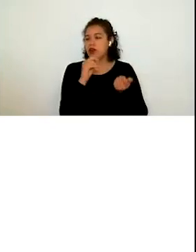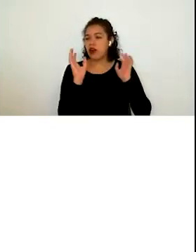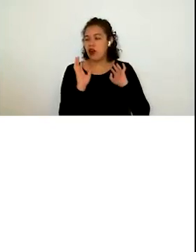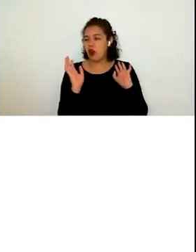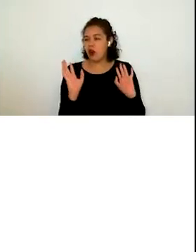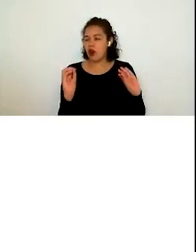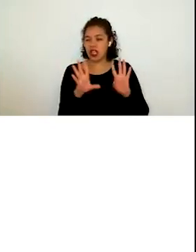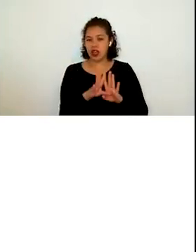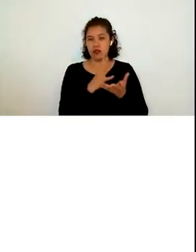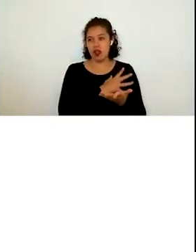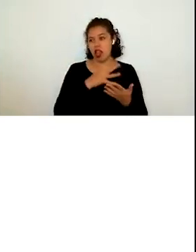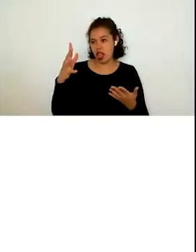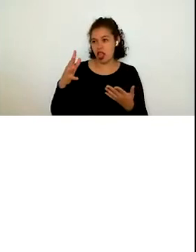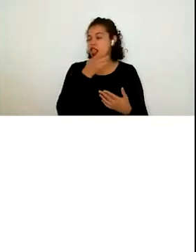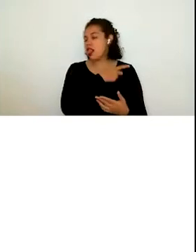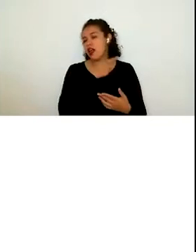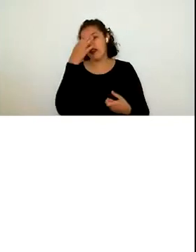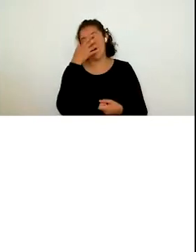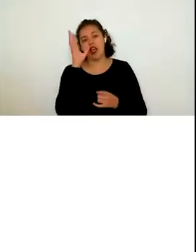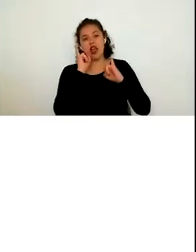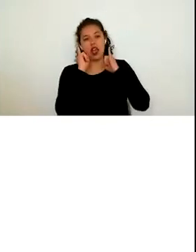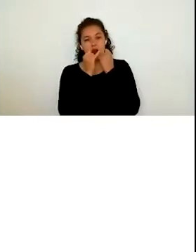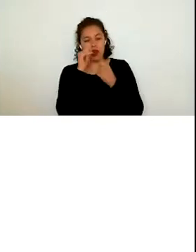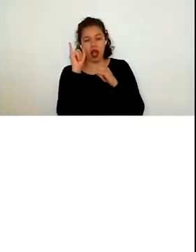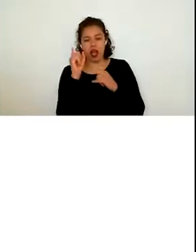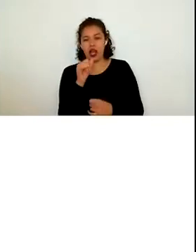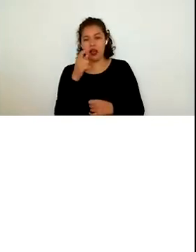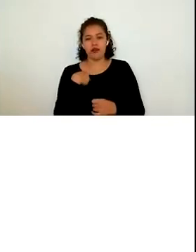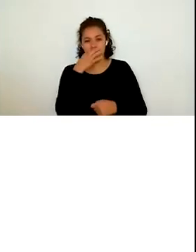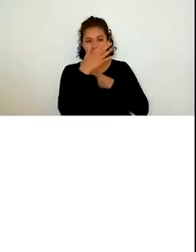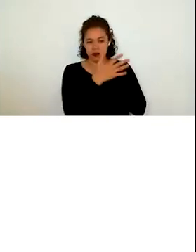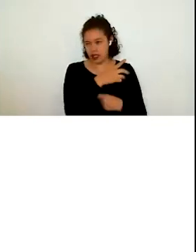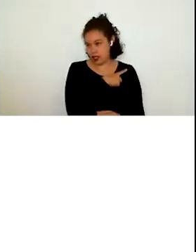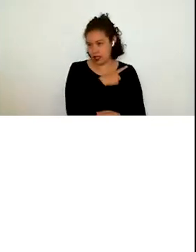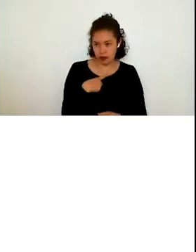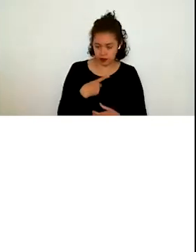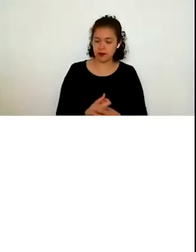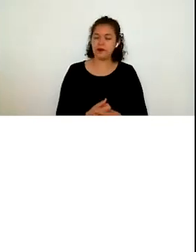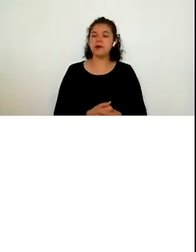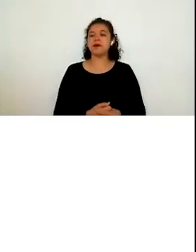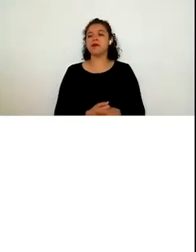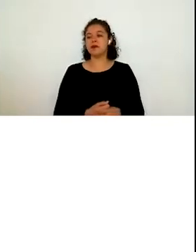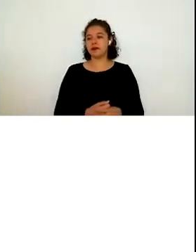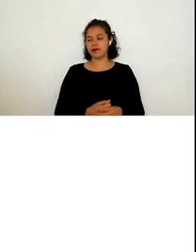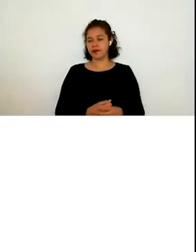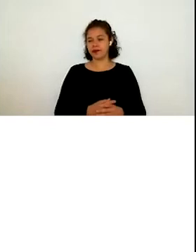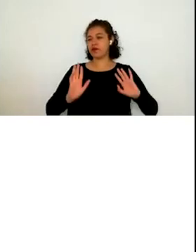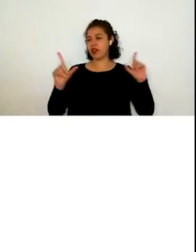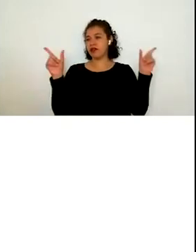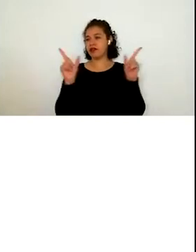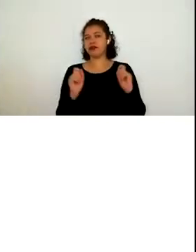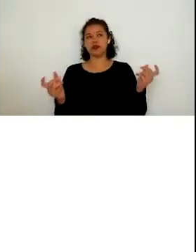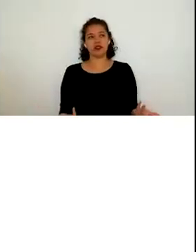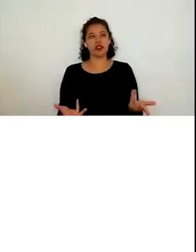las manos, lo tienen que hacer del conocimiento de la Junta. Entonces, es todo por mi parte. No sé si